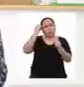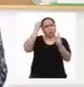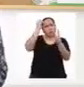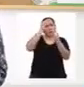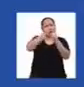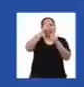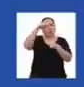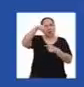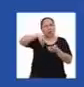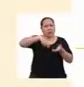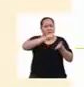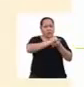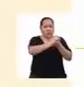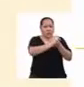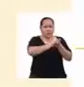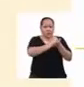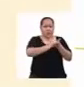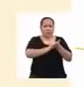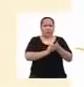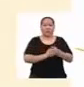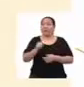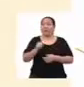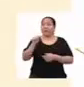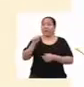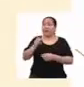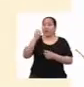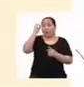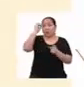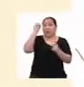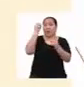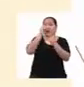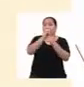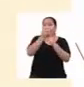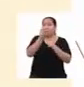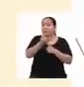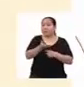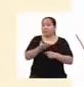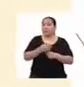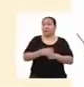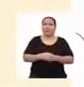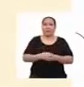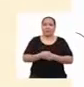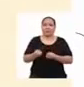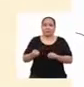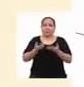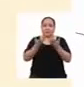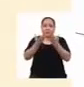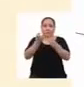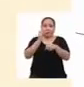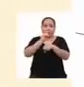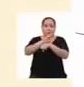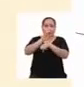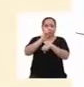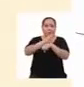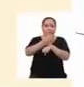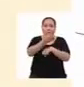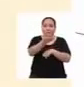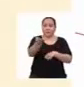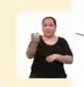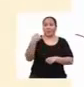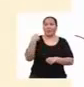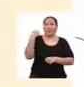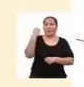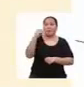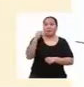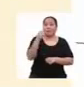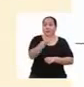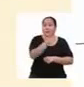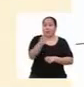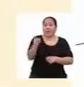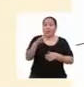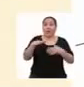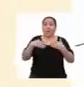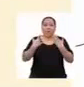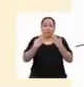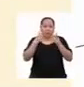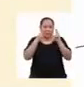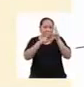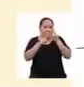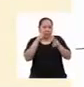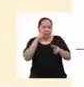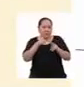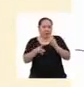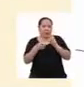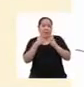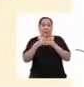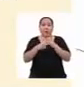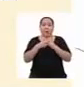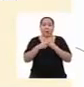nuestro texto? El objetivo de nuestro texto: dar consejos a las y los adolescentes para que puedan identificar